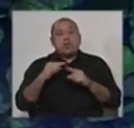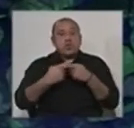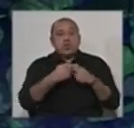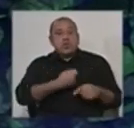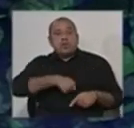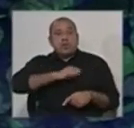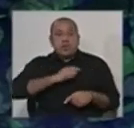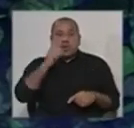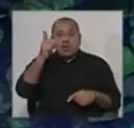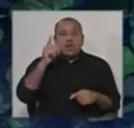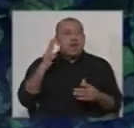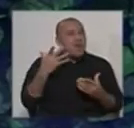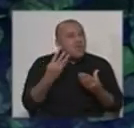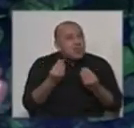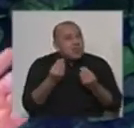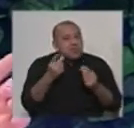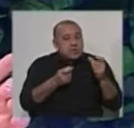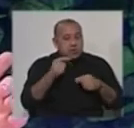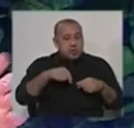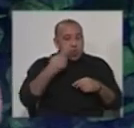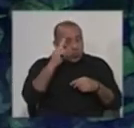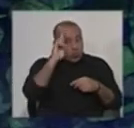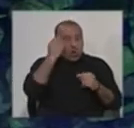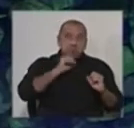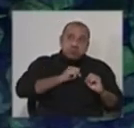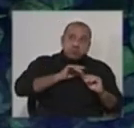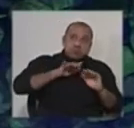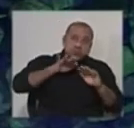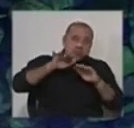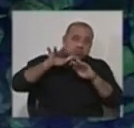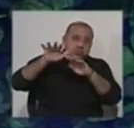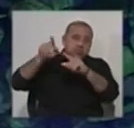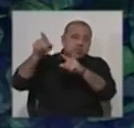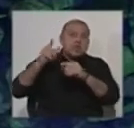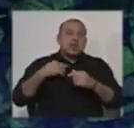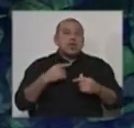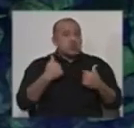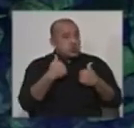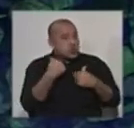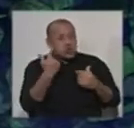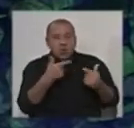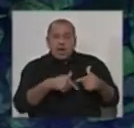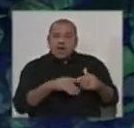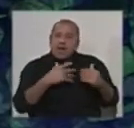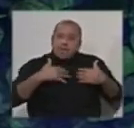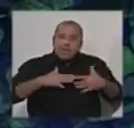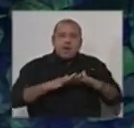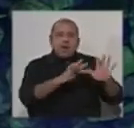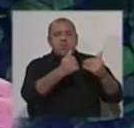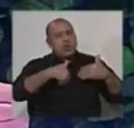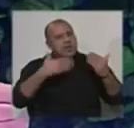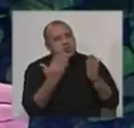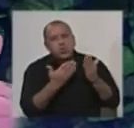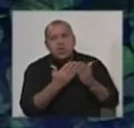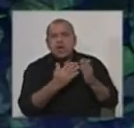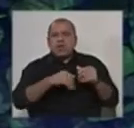que recibió a muchísimos uruguayas y uruguayos muy preparados hemos preparado cerebros hemos educado durante décadas